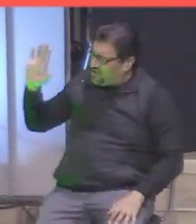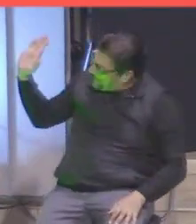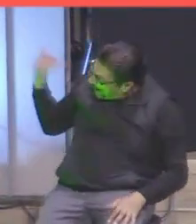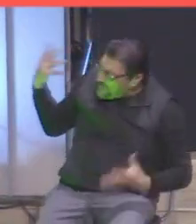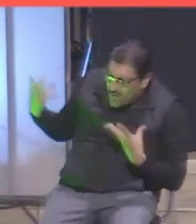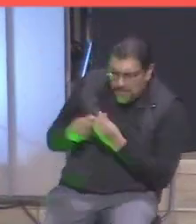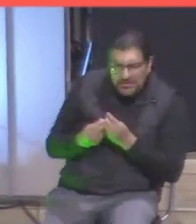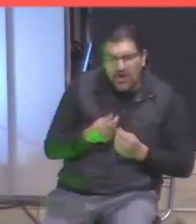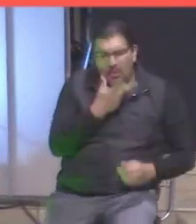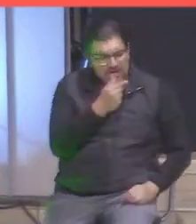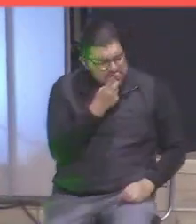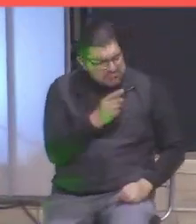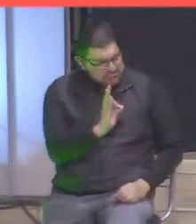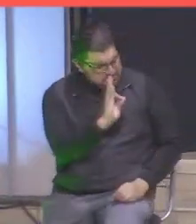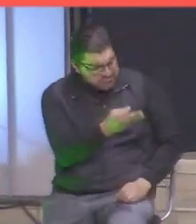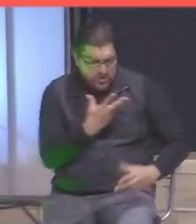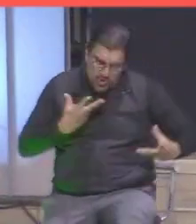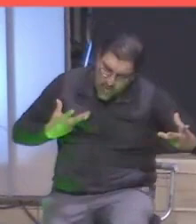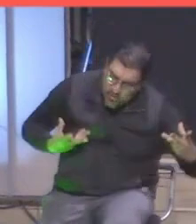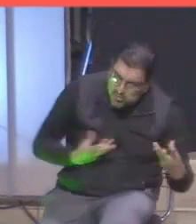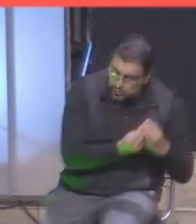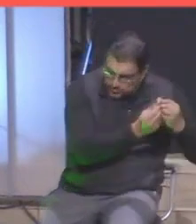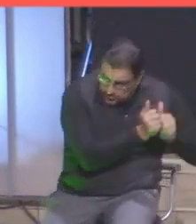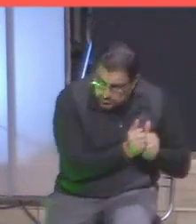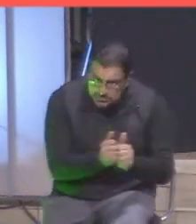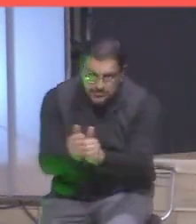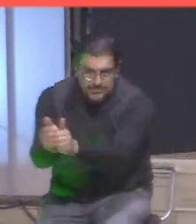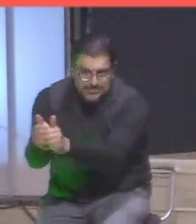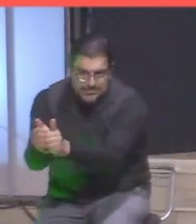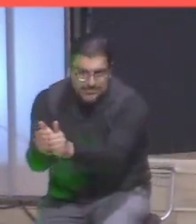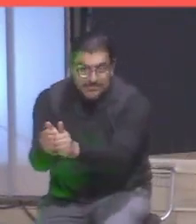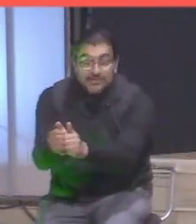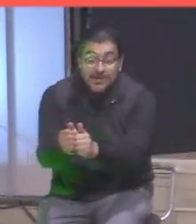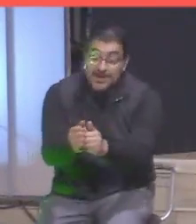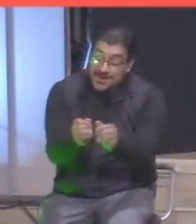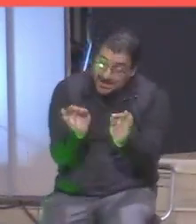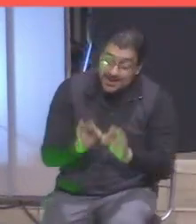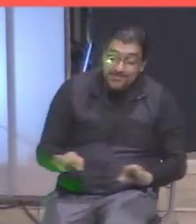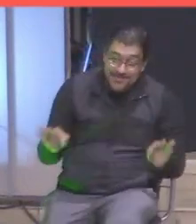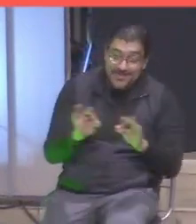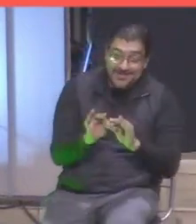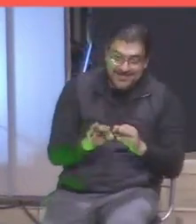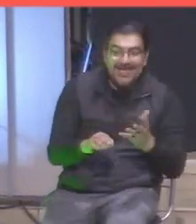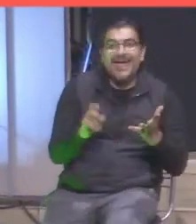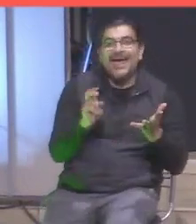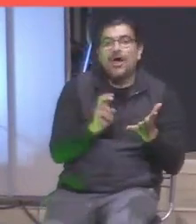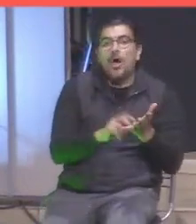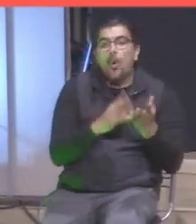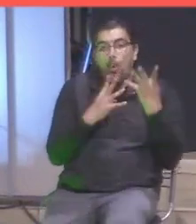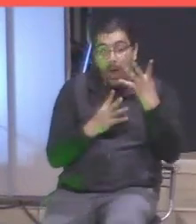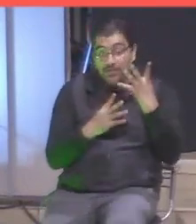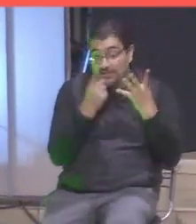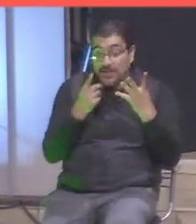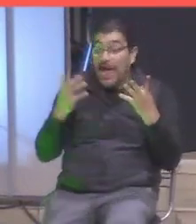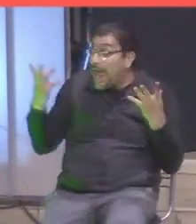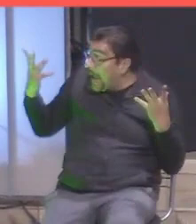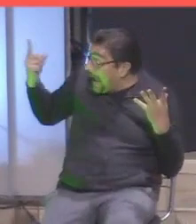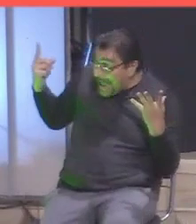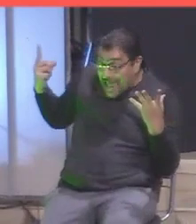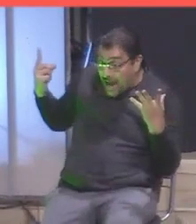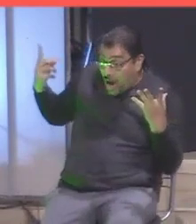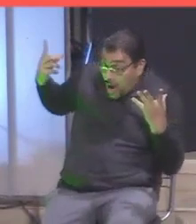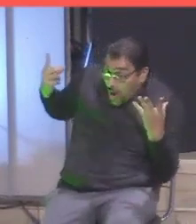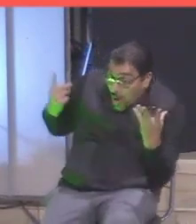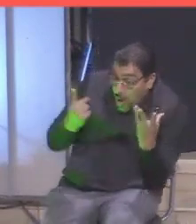respondió Yo iré versículo 4 se fue con